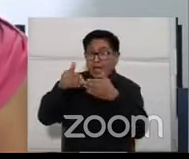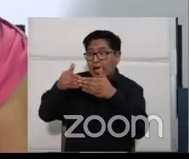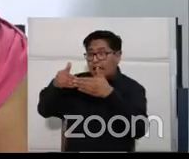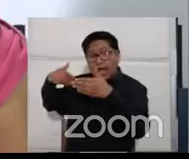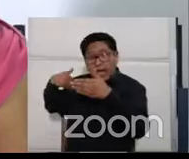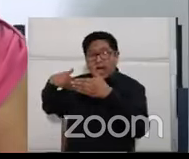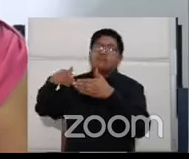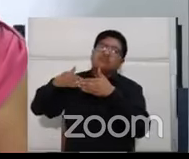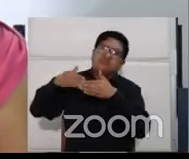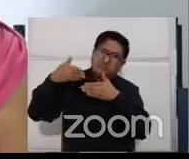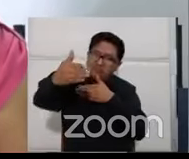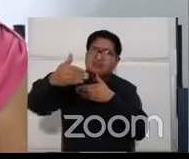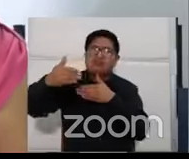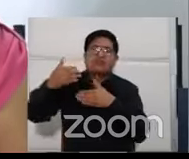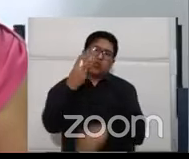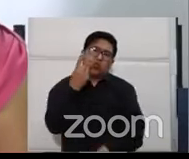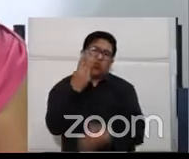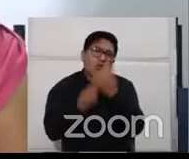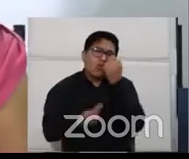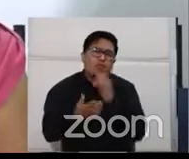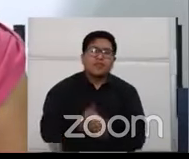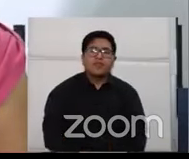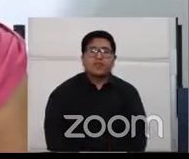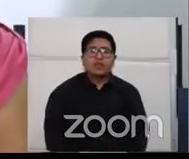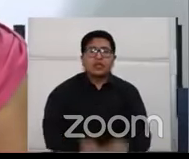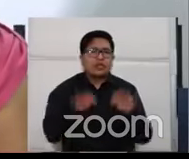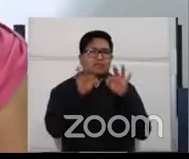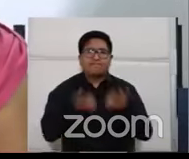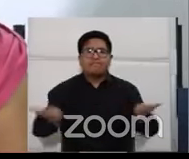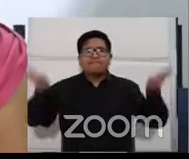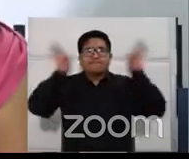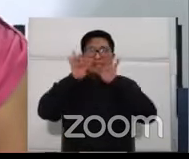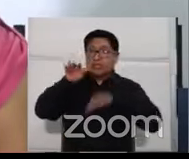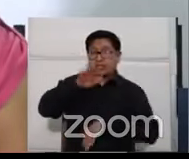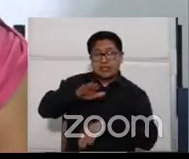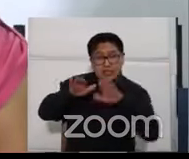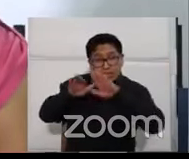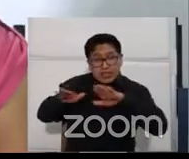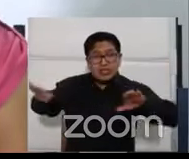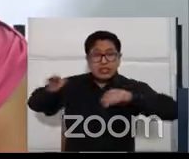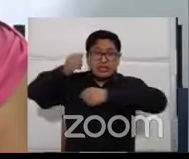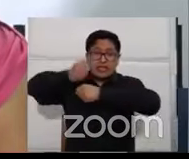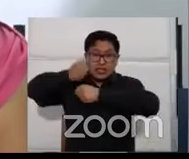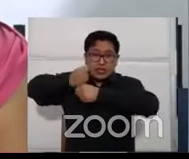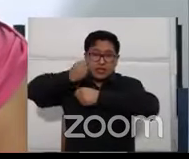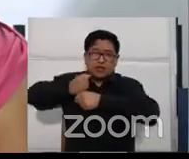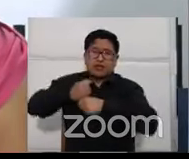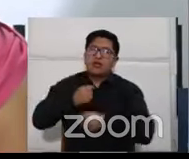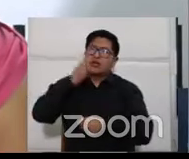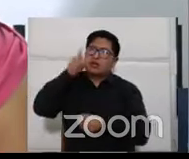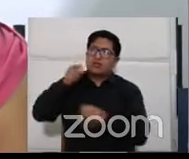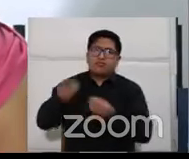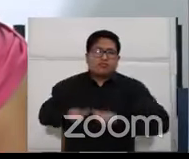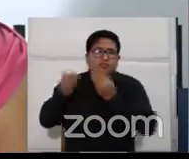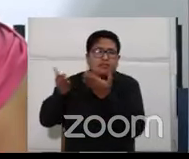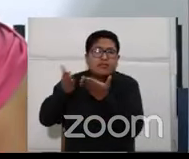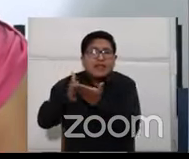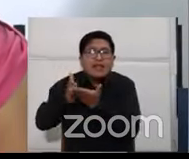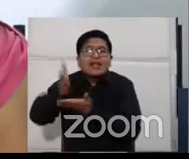resulta urgente e importante para esta población garantizar el derecho universal a la educación